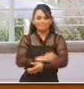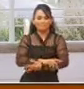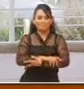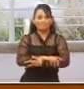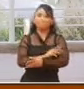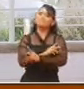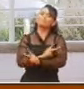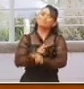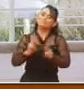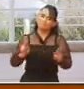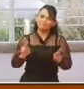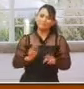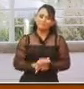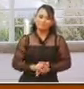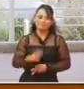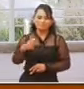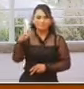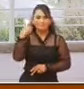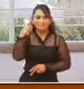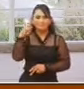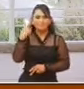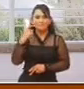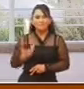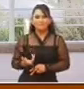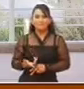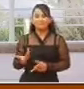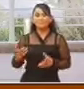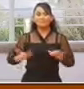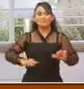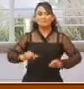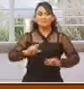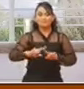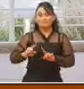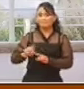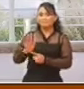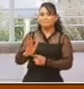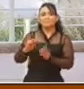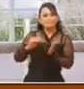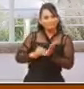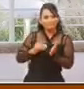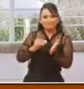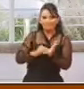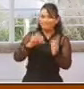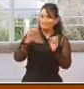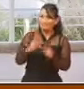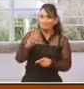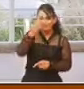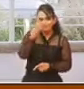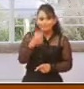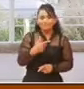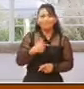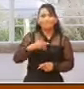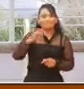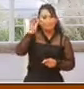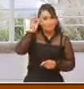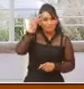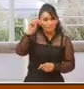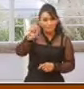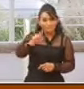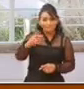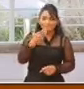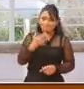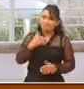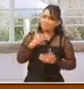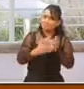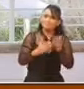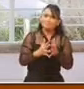para todas y para todos los queretanos. Acciones como estas deben de ser más recurrentes para que los beneficios profesionales puedan abarcar